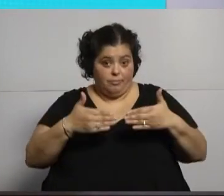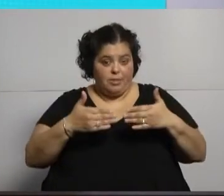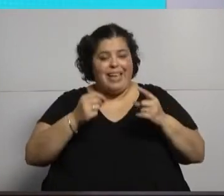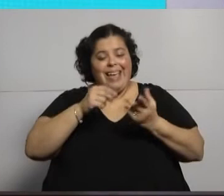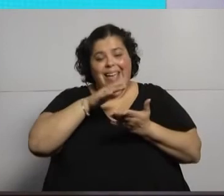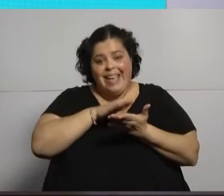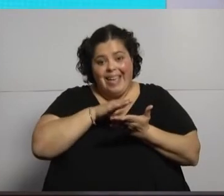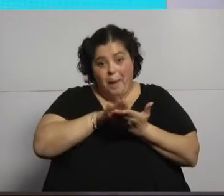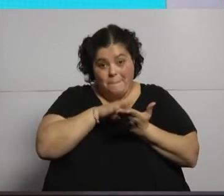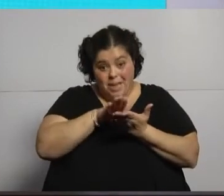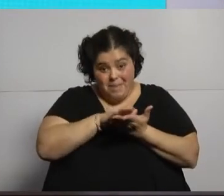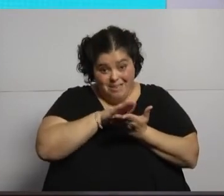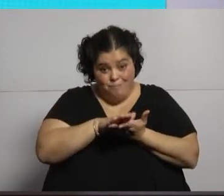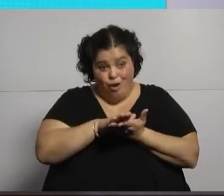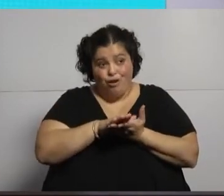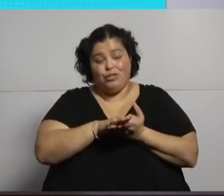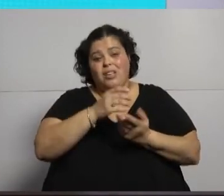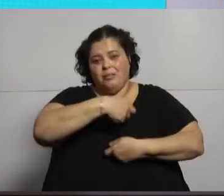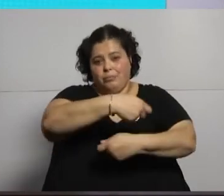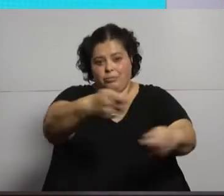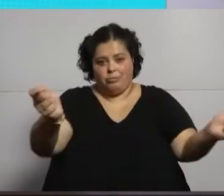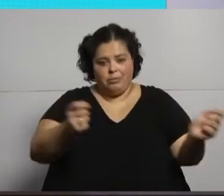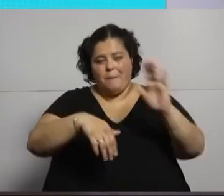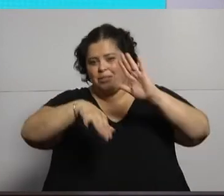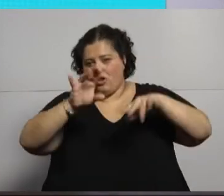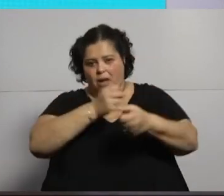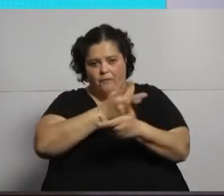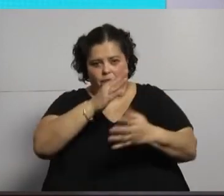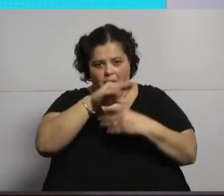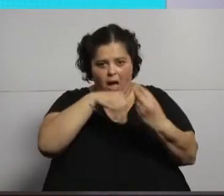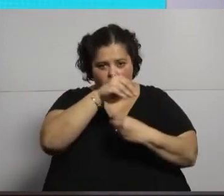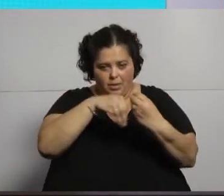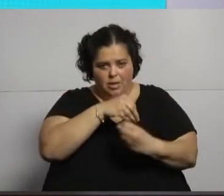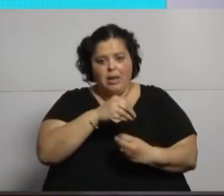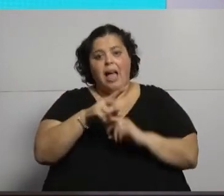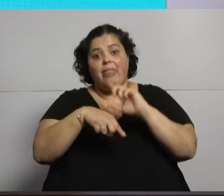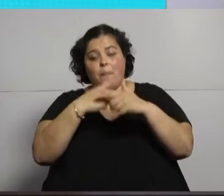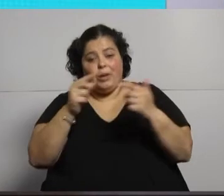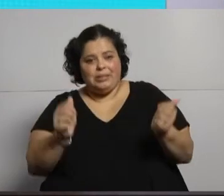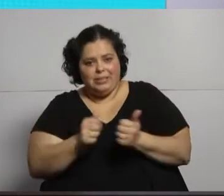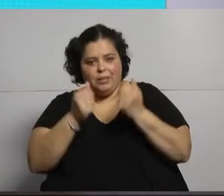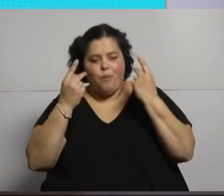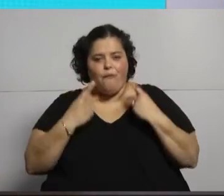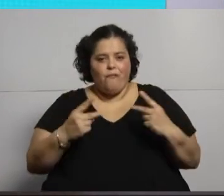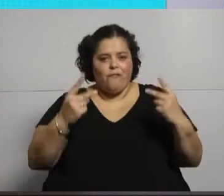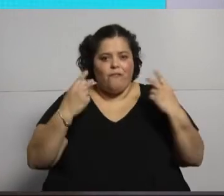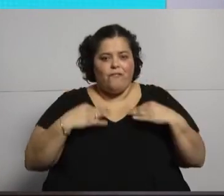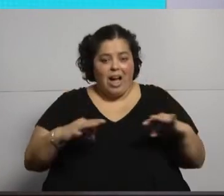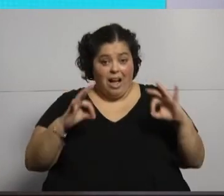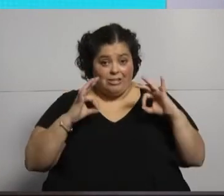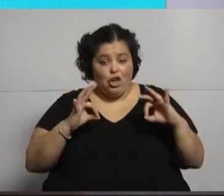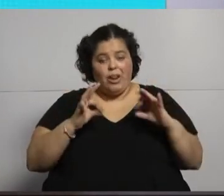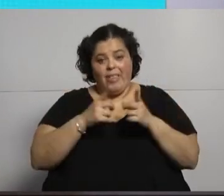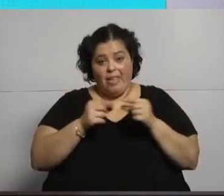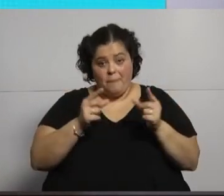y hacérselos llegar a la mayor cantidad de familias. Al mismo tiempo fuimos haciendo vacaciones de papel, con juegos para que les lleguen